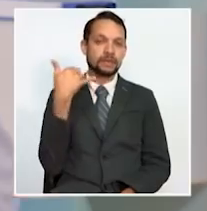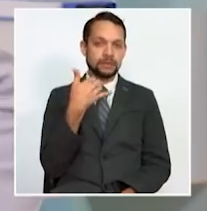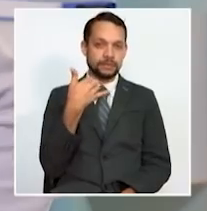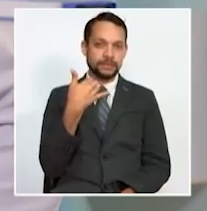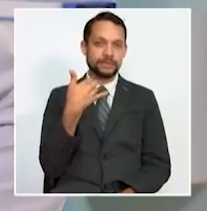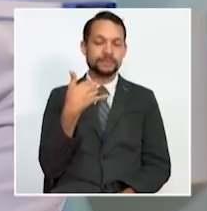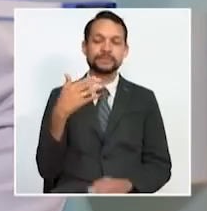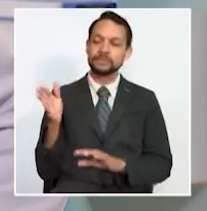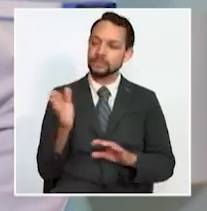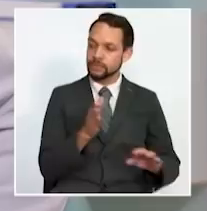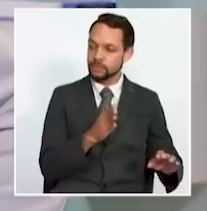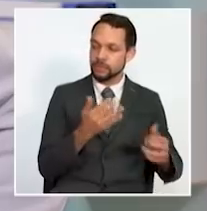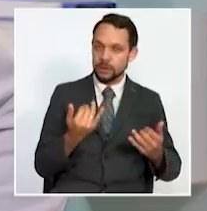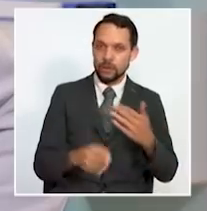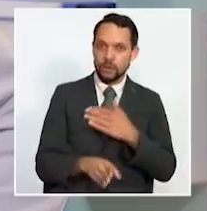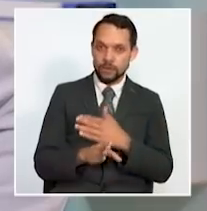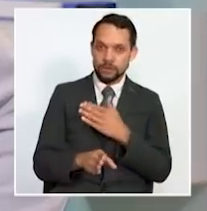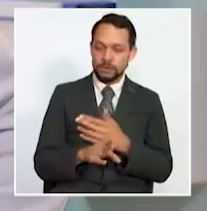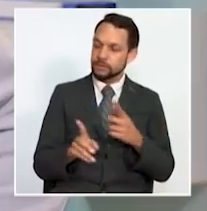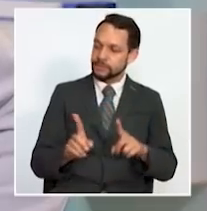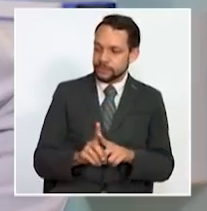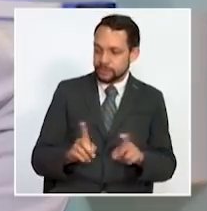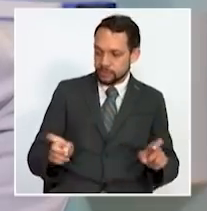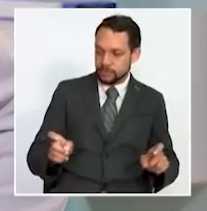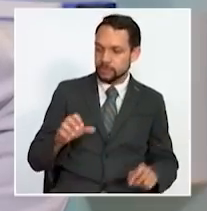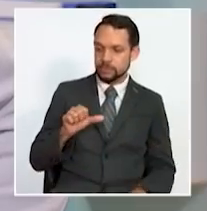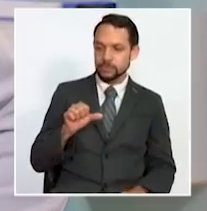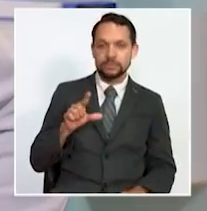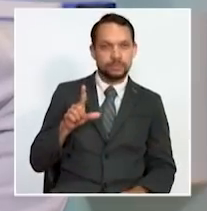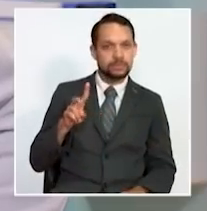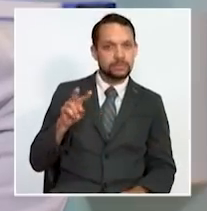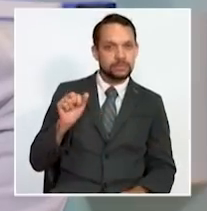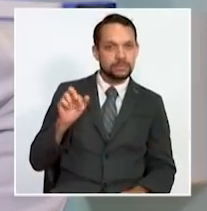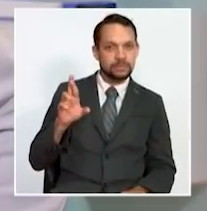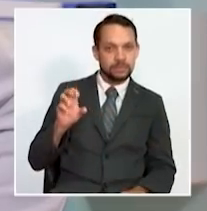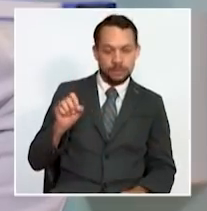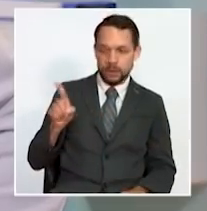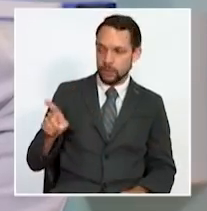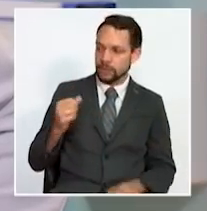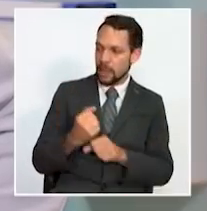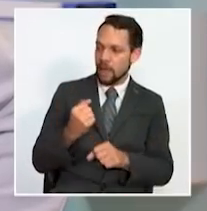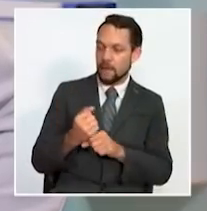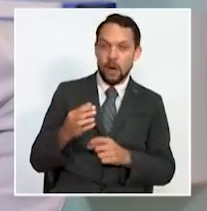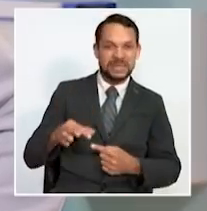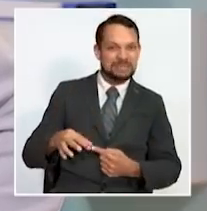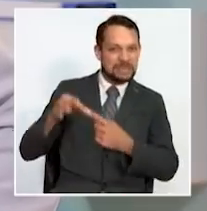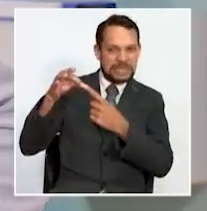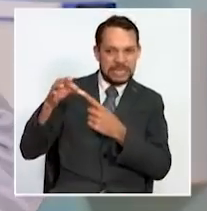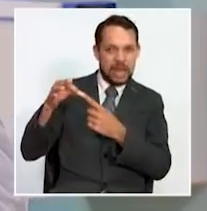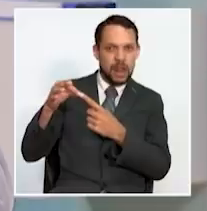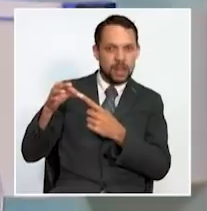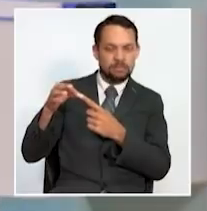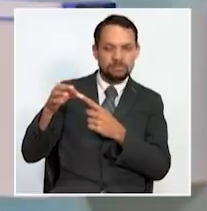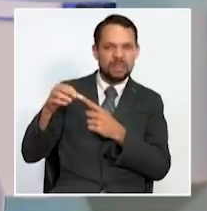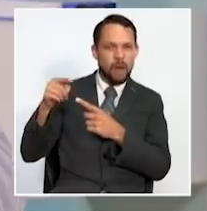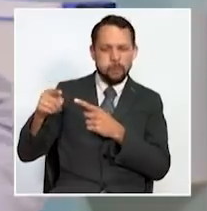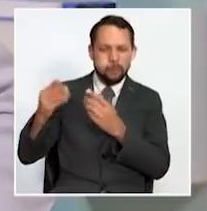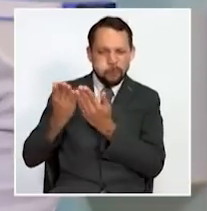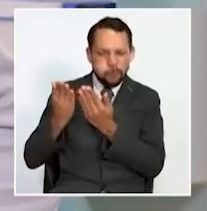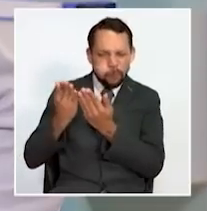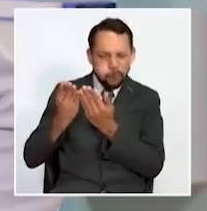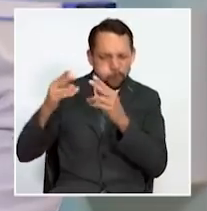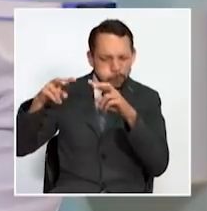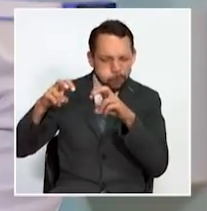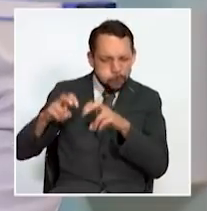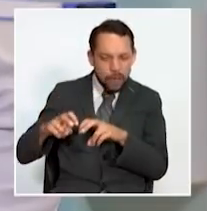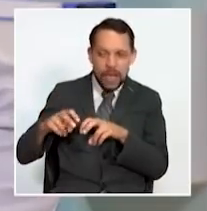Continuando con este tema, doctor Álvaro Augusto, usted hace una tesis de grado en su especialización con pacientes que captamos en